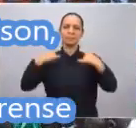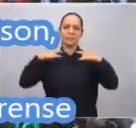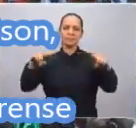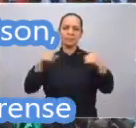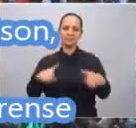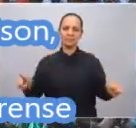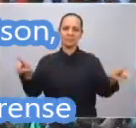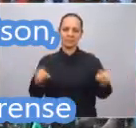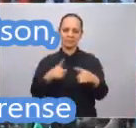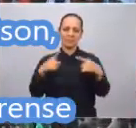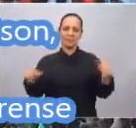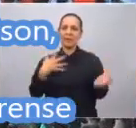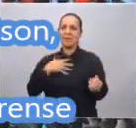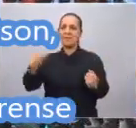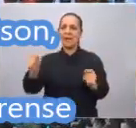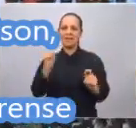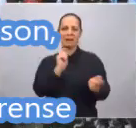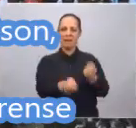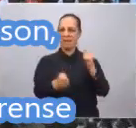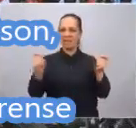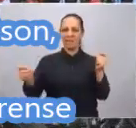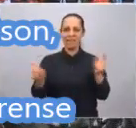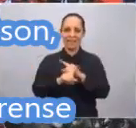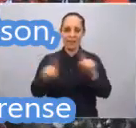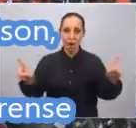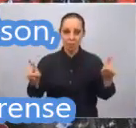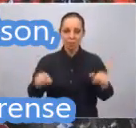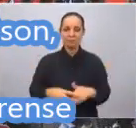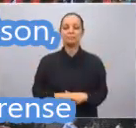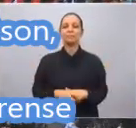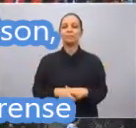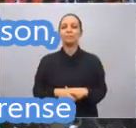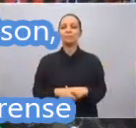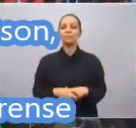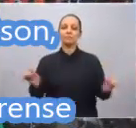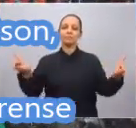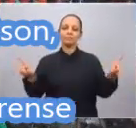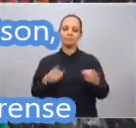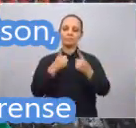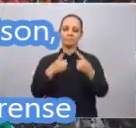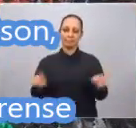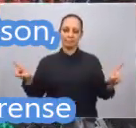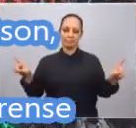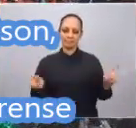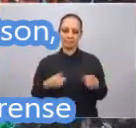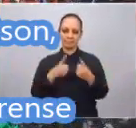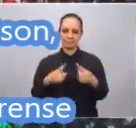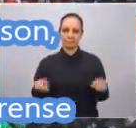La patria no se vende. No se vende.